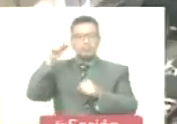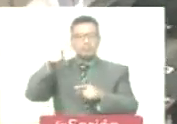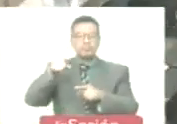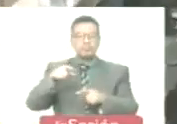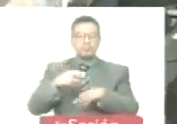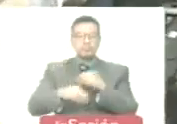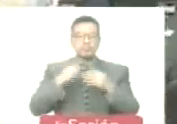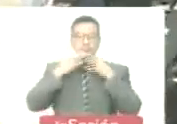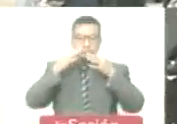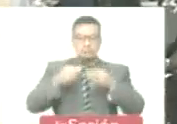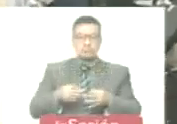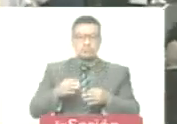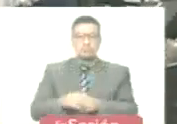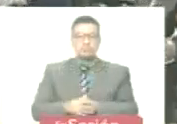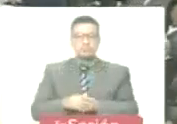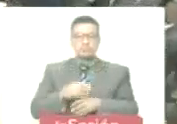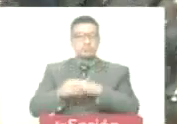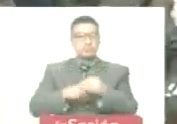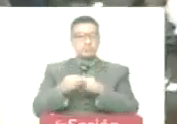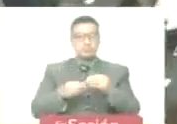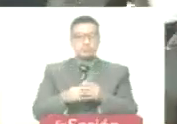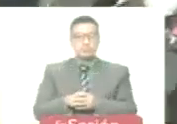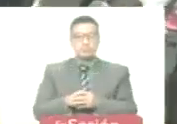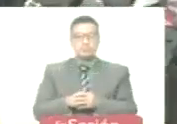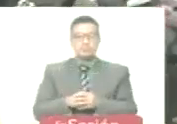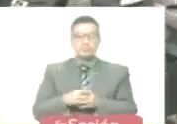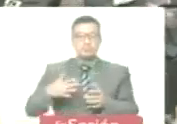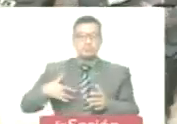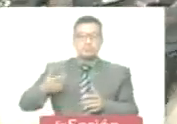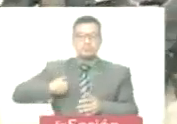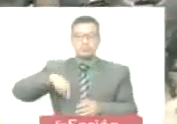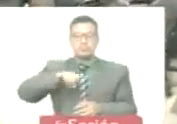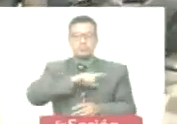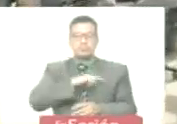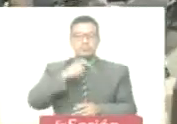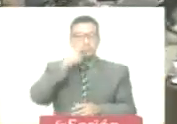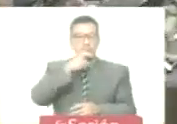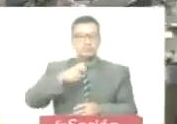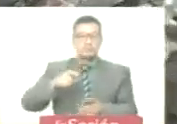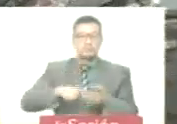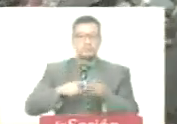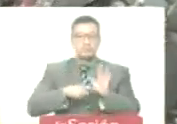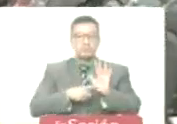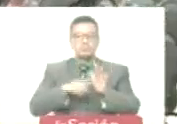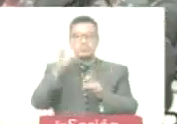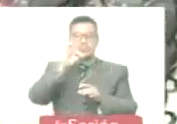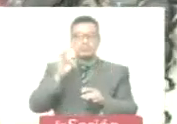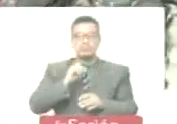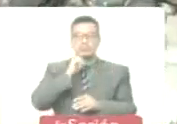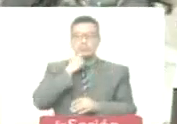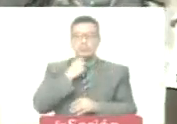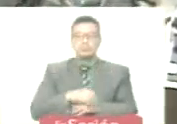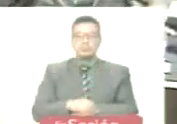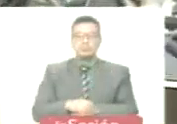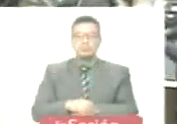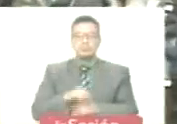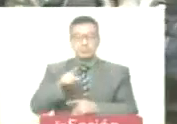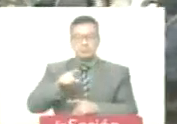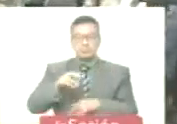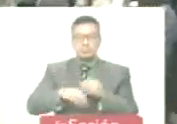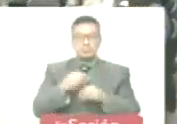estamos seguros que va a llevar el sentir de nuestro pueblo ante la Federación Rusa. Es por